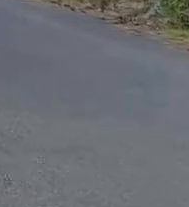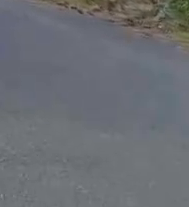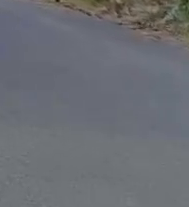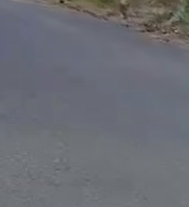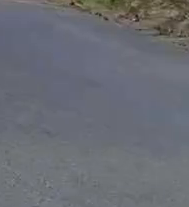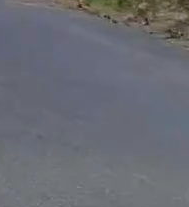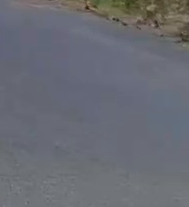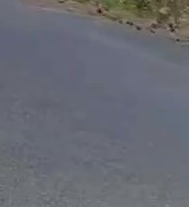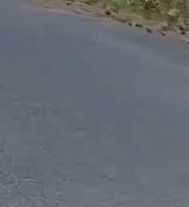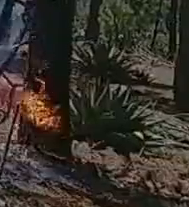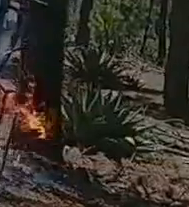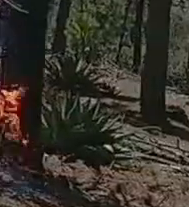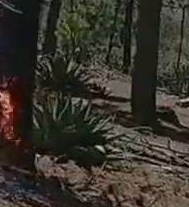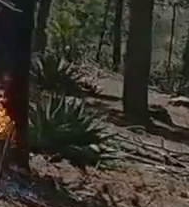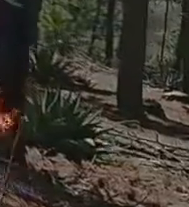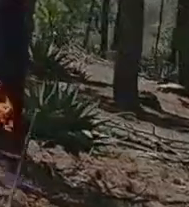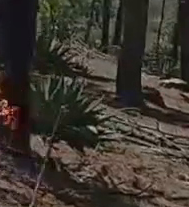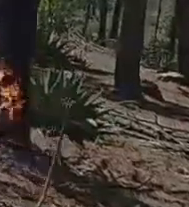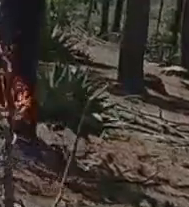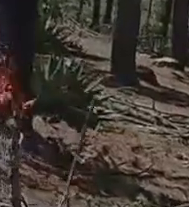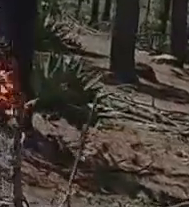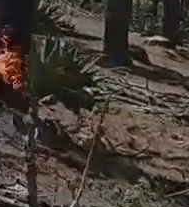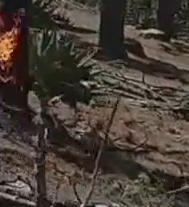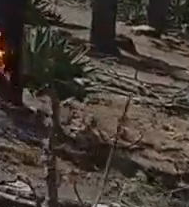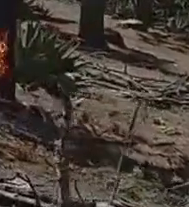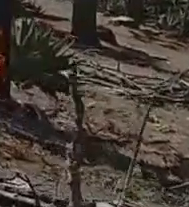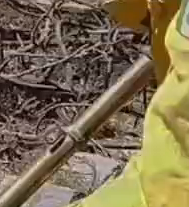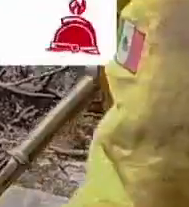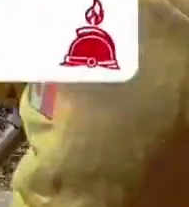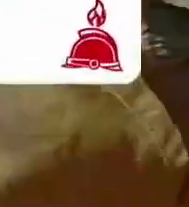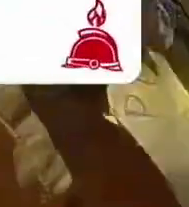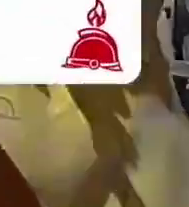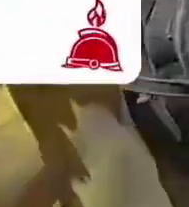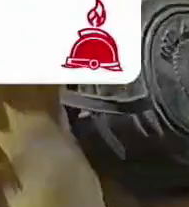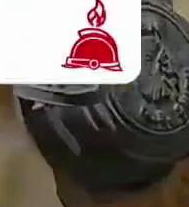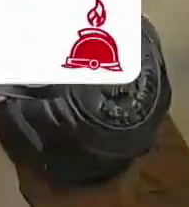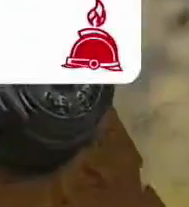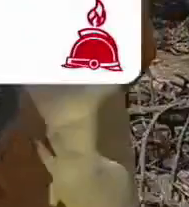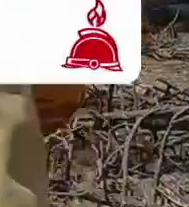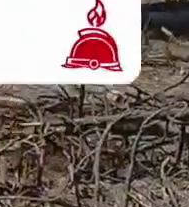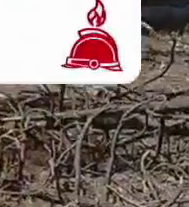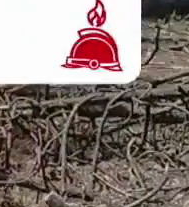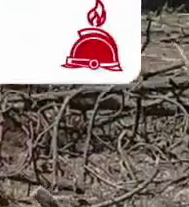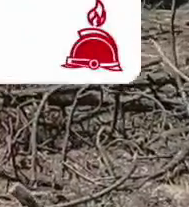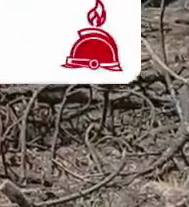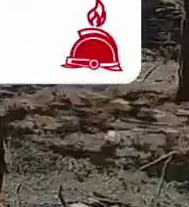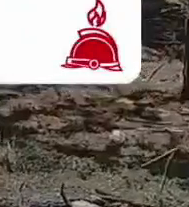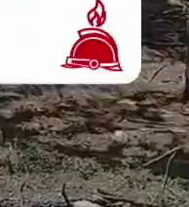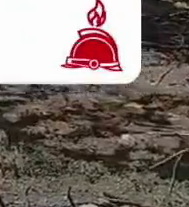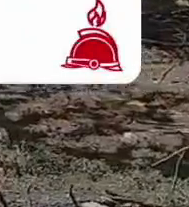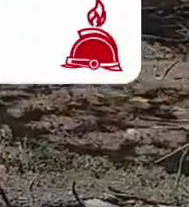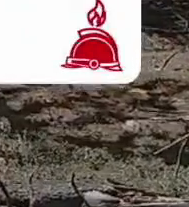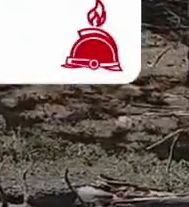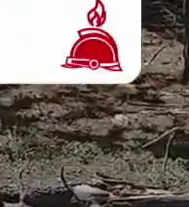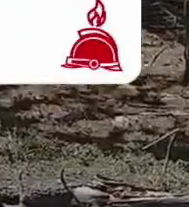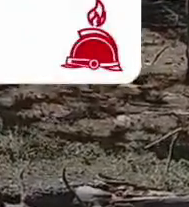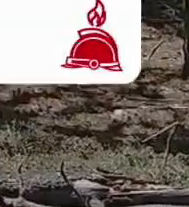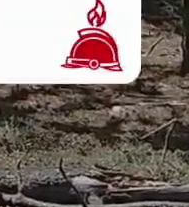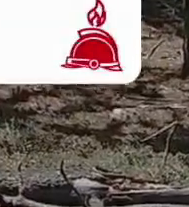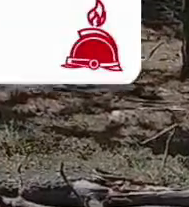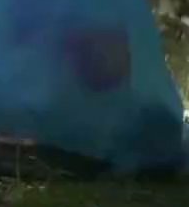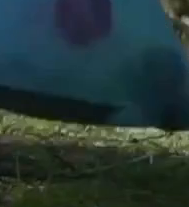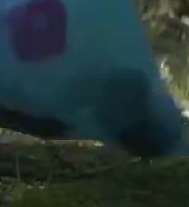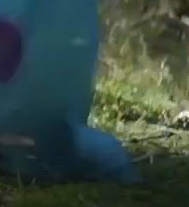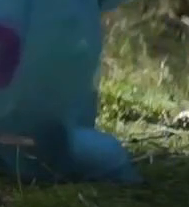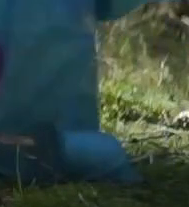en la carretera. No enciendas fogatas en el bosque. Si ves un incendio, repórtalo de volada al 911.